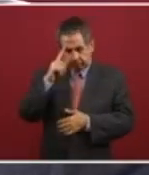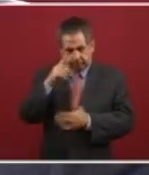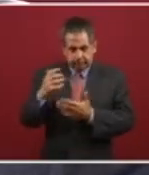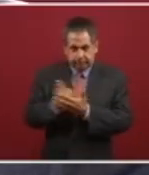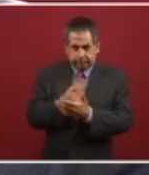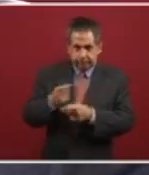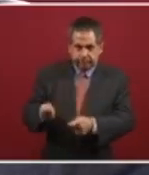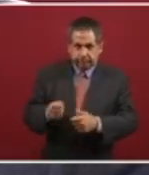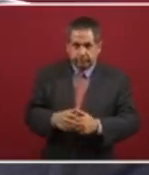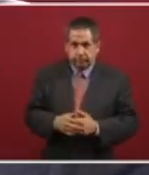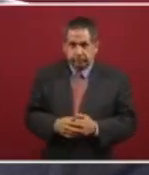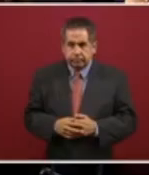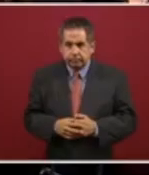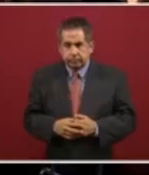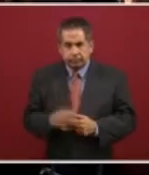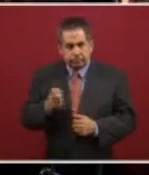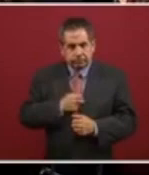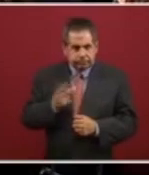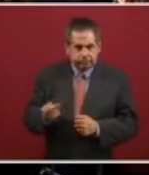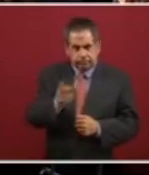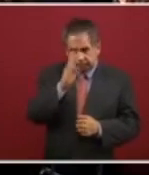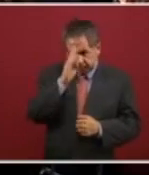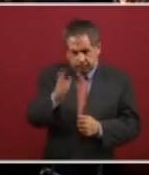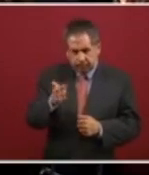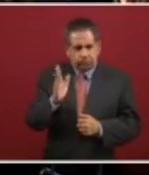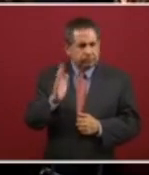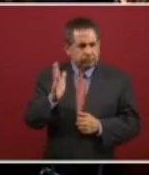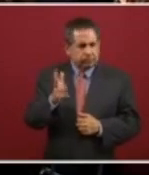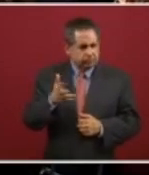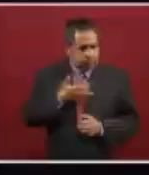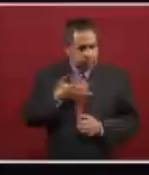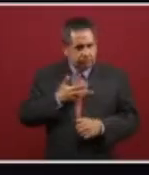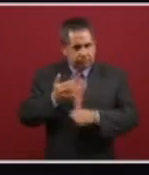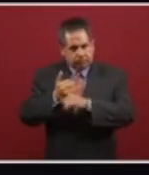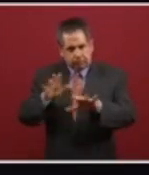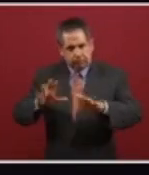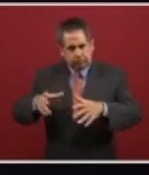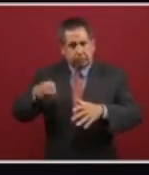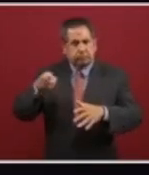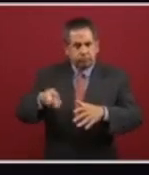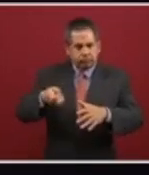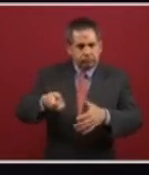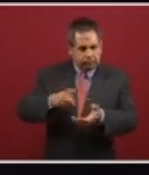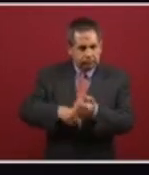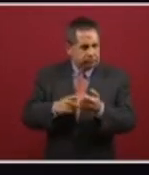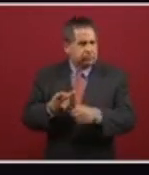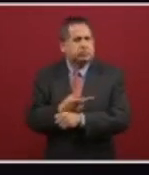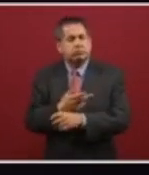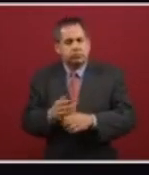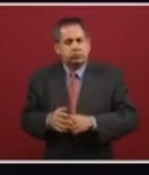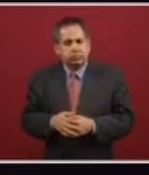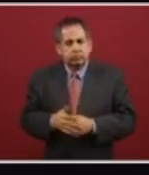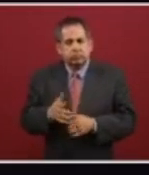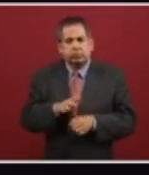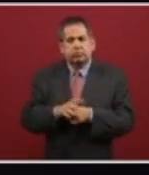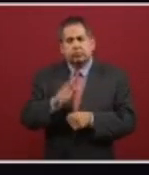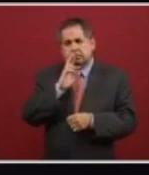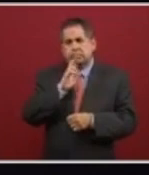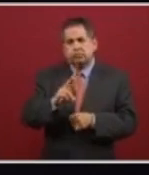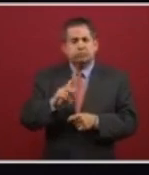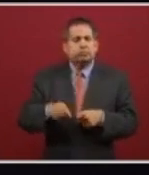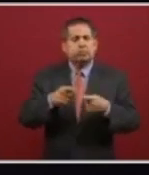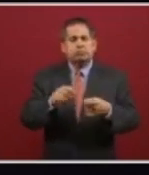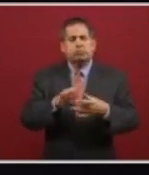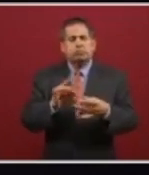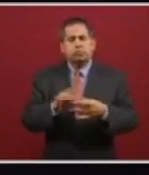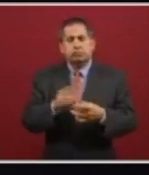ganadora. Preguntarle si ya tiene informes sobre esto, qué respuesta van a